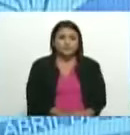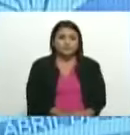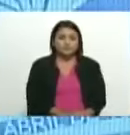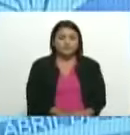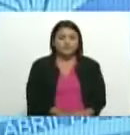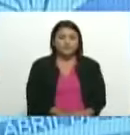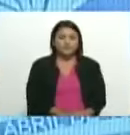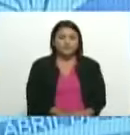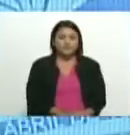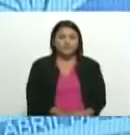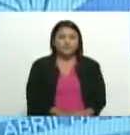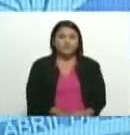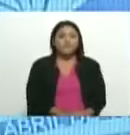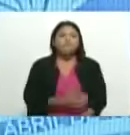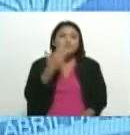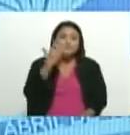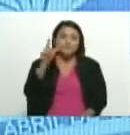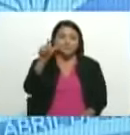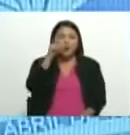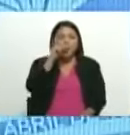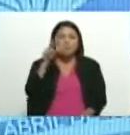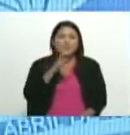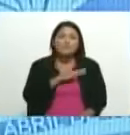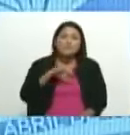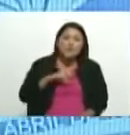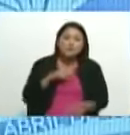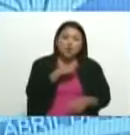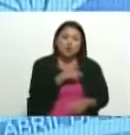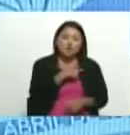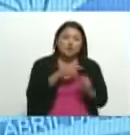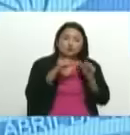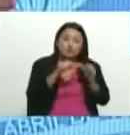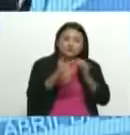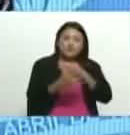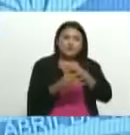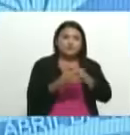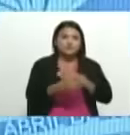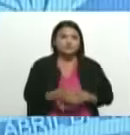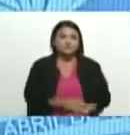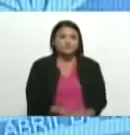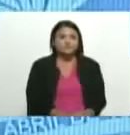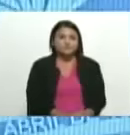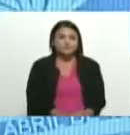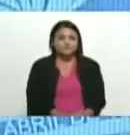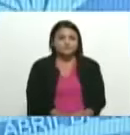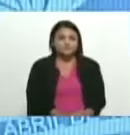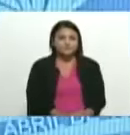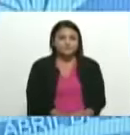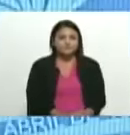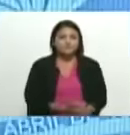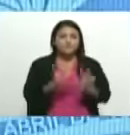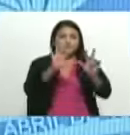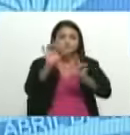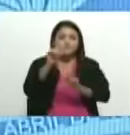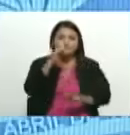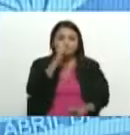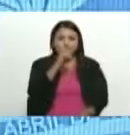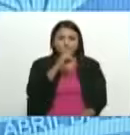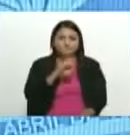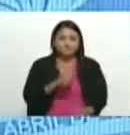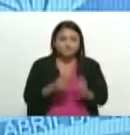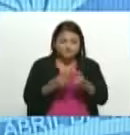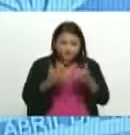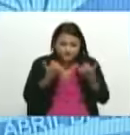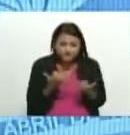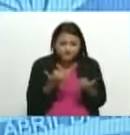nacieras, es miembro de la Comisión Técnica. Pero no aguanta que su nombre sea Nelson Rappersad, tiene más de 80 años. A estas alturas de su